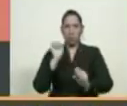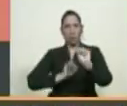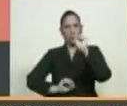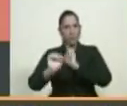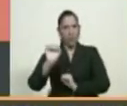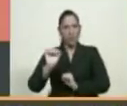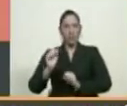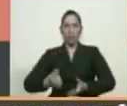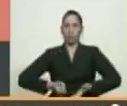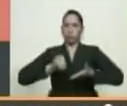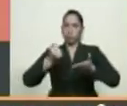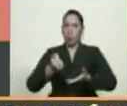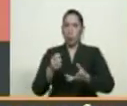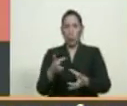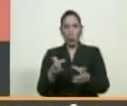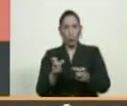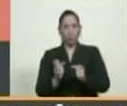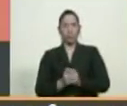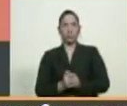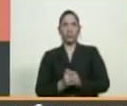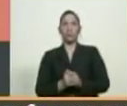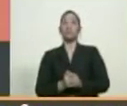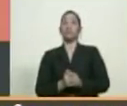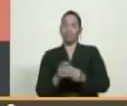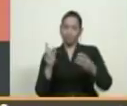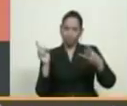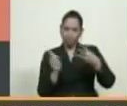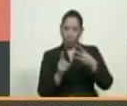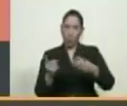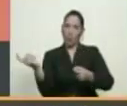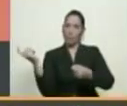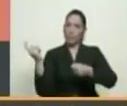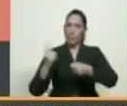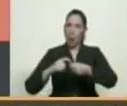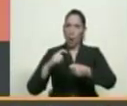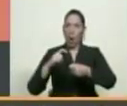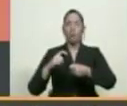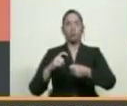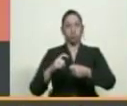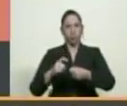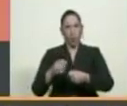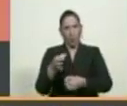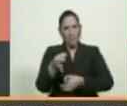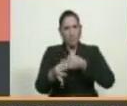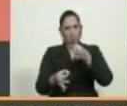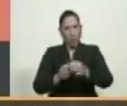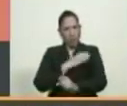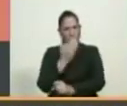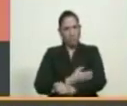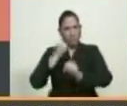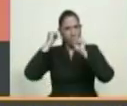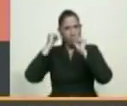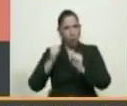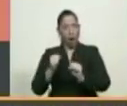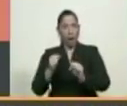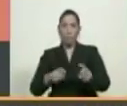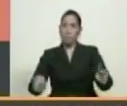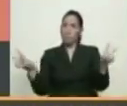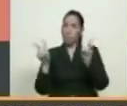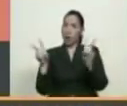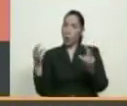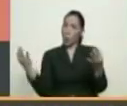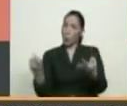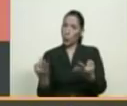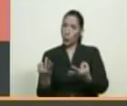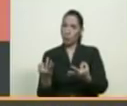salario, en el aspecto del anclaje, el anclaje a una moneda fuerte, el anclaje a un valor real, como es el